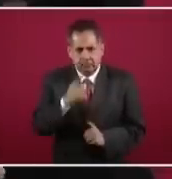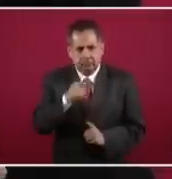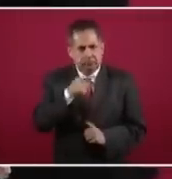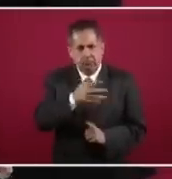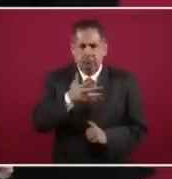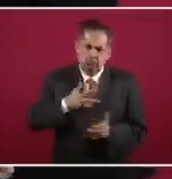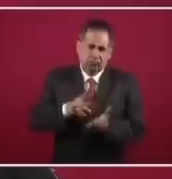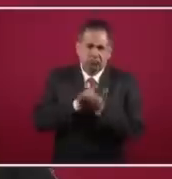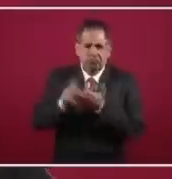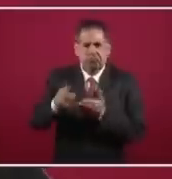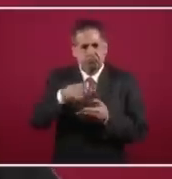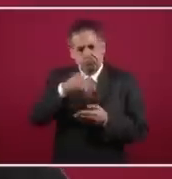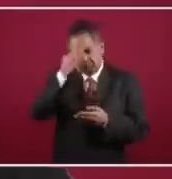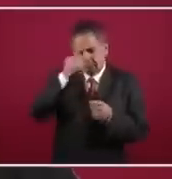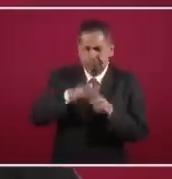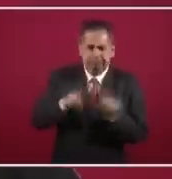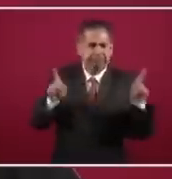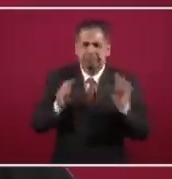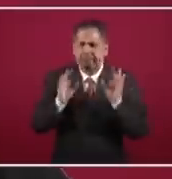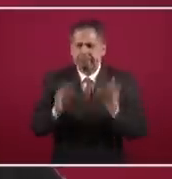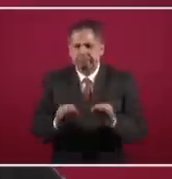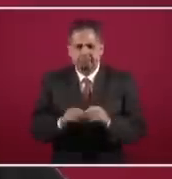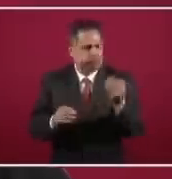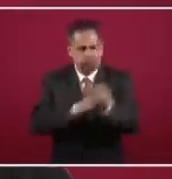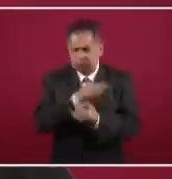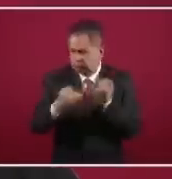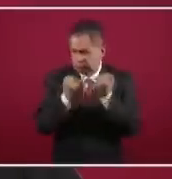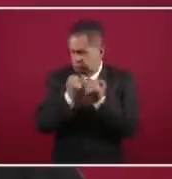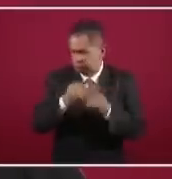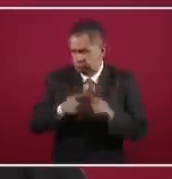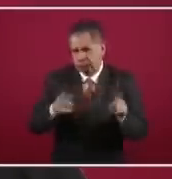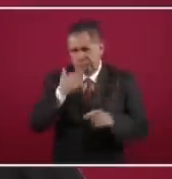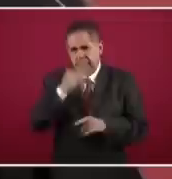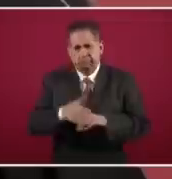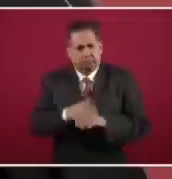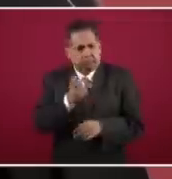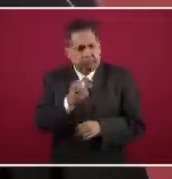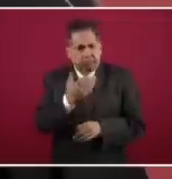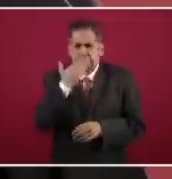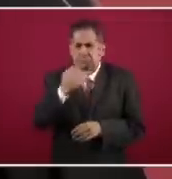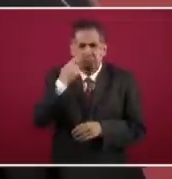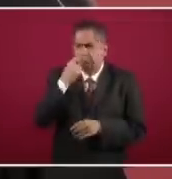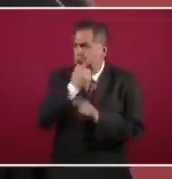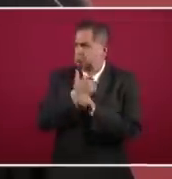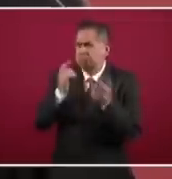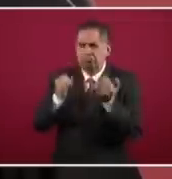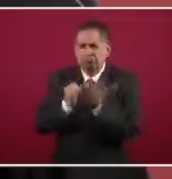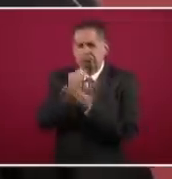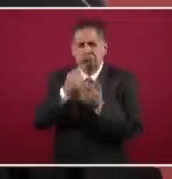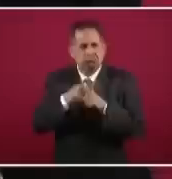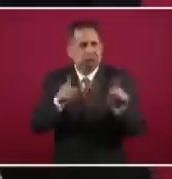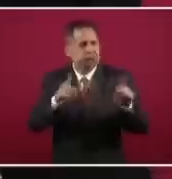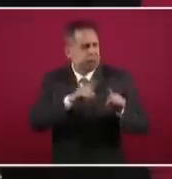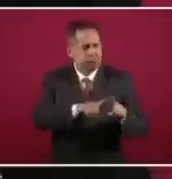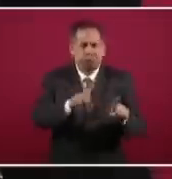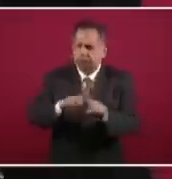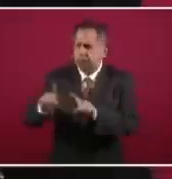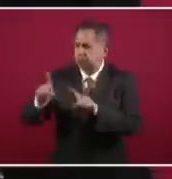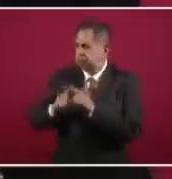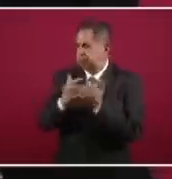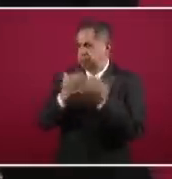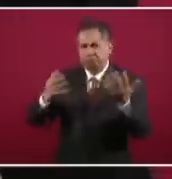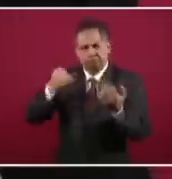ejerció su derecho a disentir como todos. Esa es la democracia, la pluralidad,